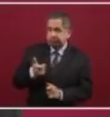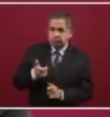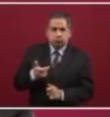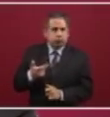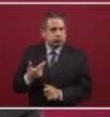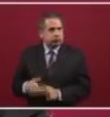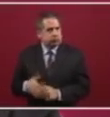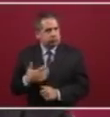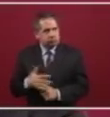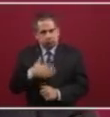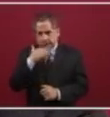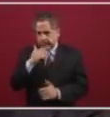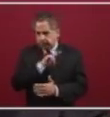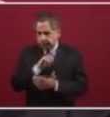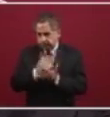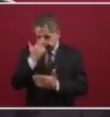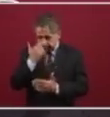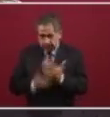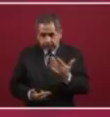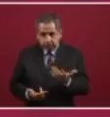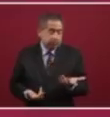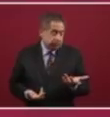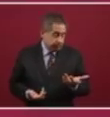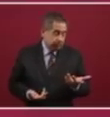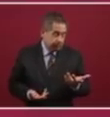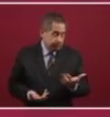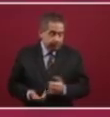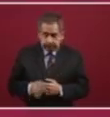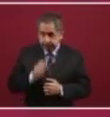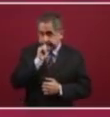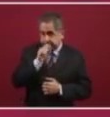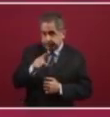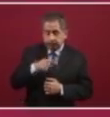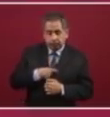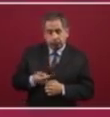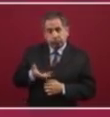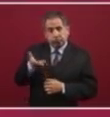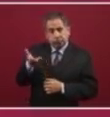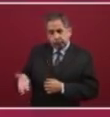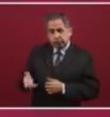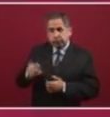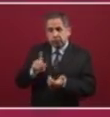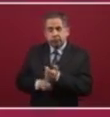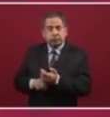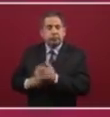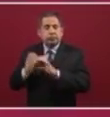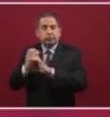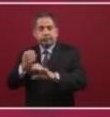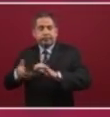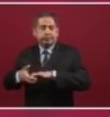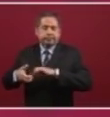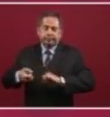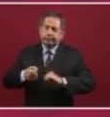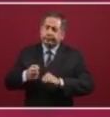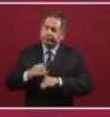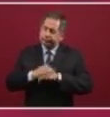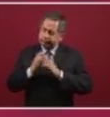Y en esto también pidiendo la cooperación de los transportistas.